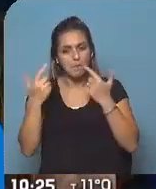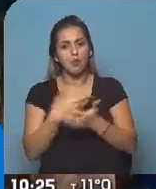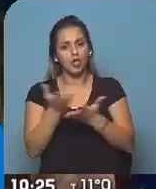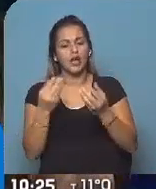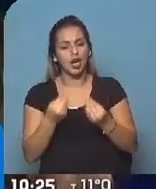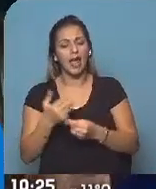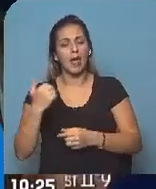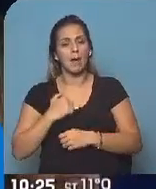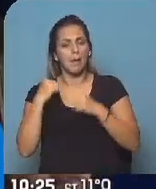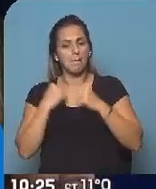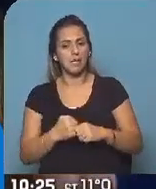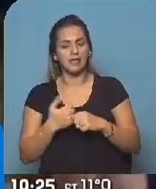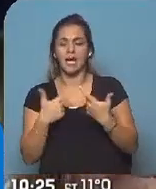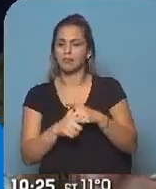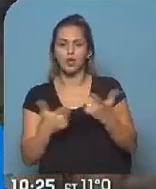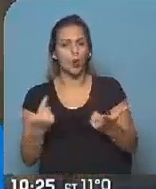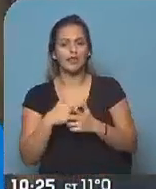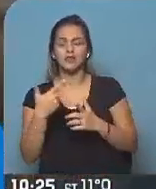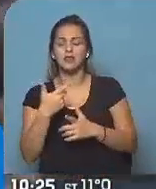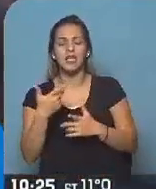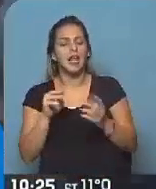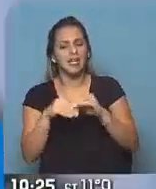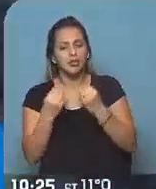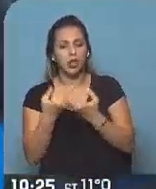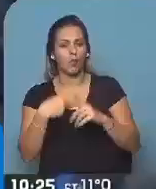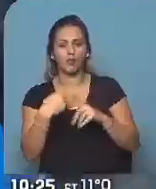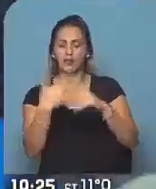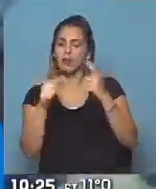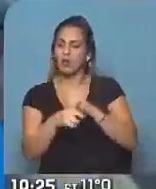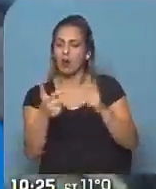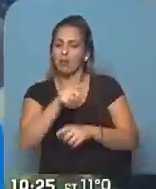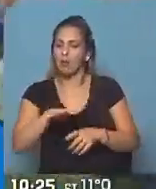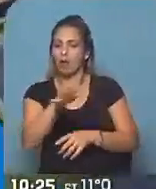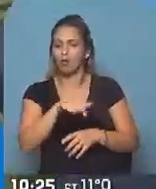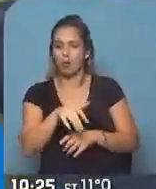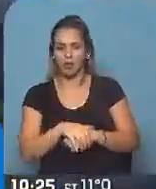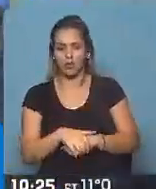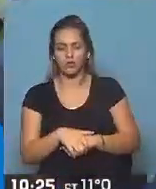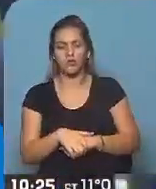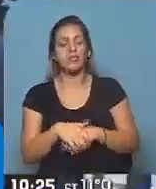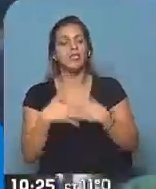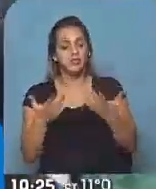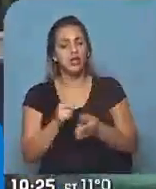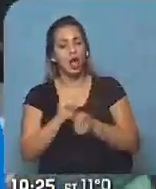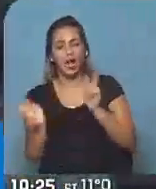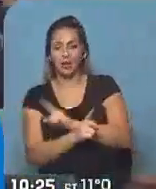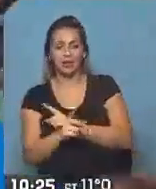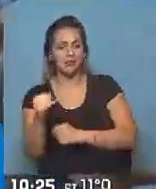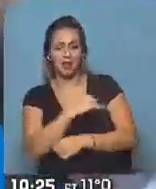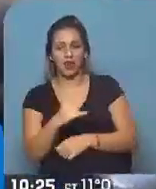la militarización no tiene nunca resultados favorables para el pueblo, sino todo lo